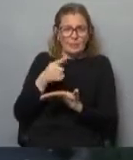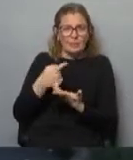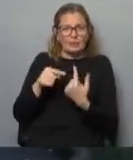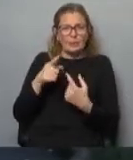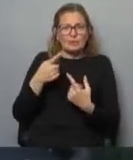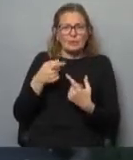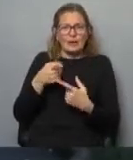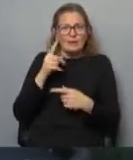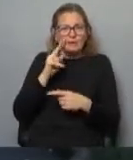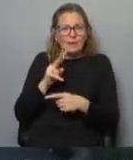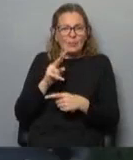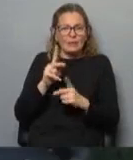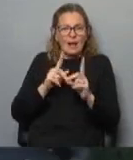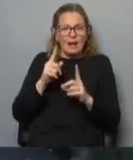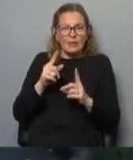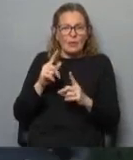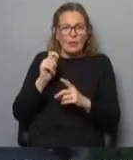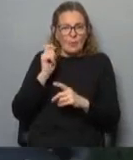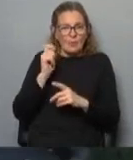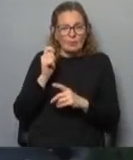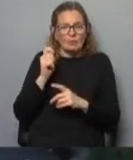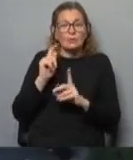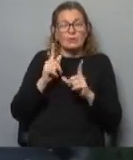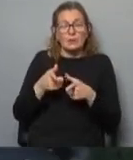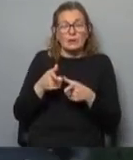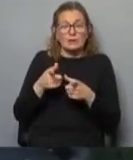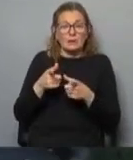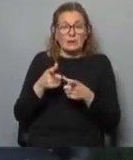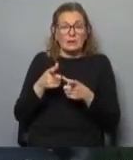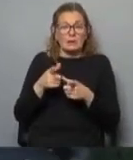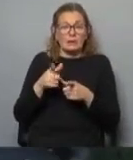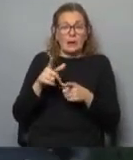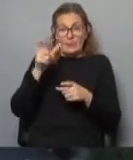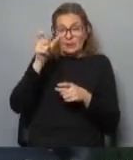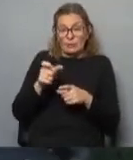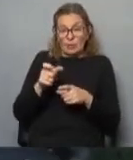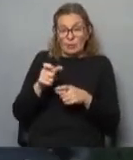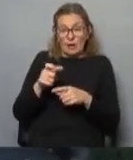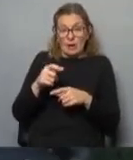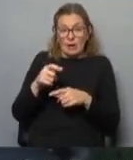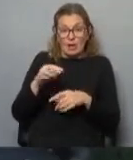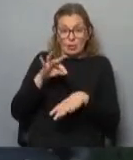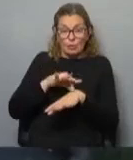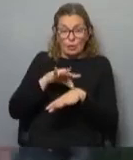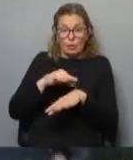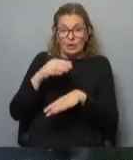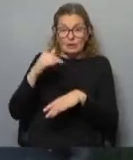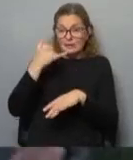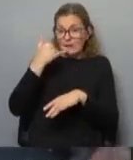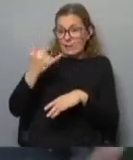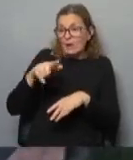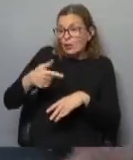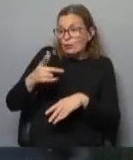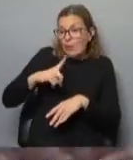ahí tenemos algunos recursos públicos también tenemos recursos obviamente las personas que tengan mutualista que llamar a su emergencia mientras uno